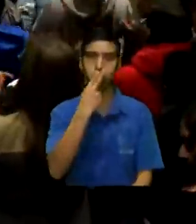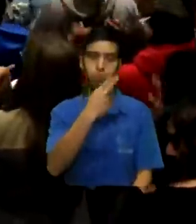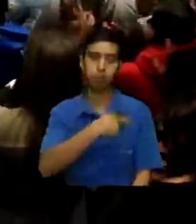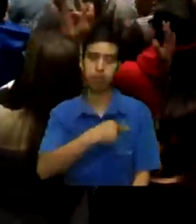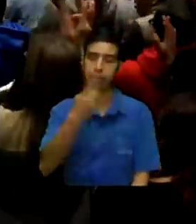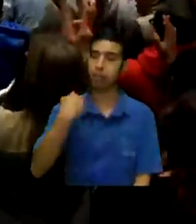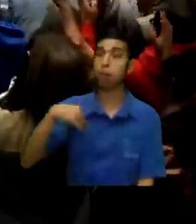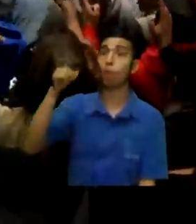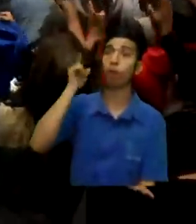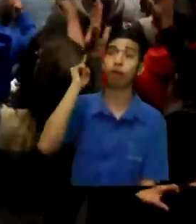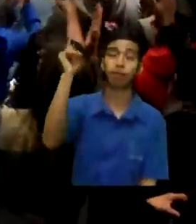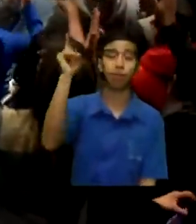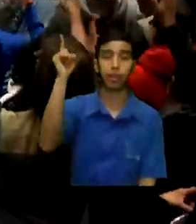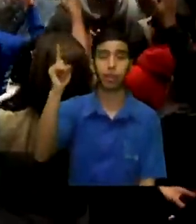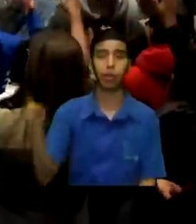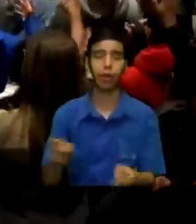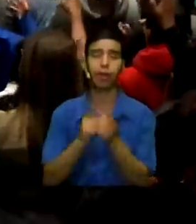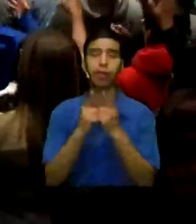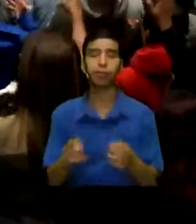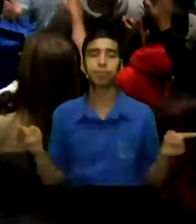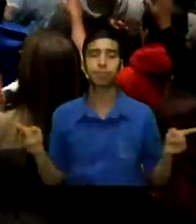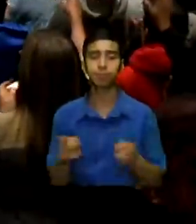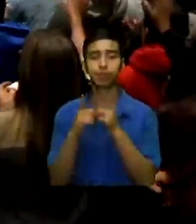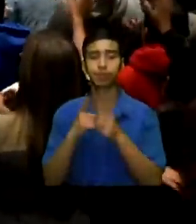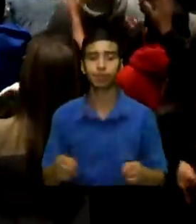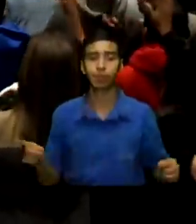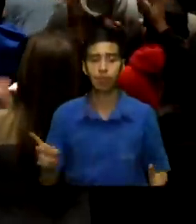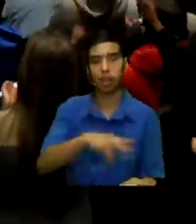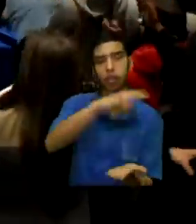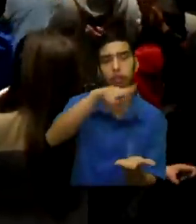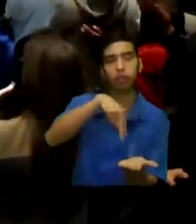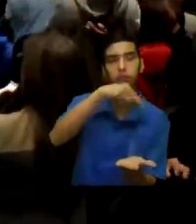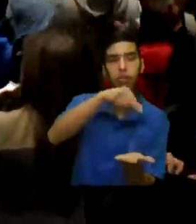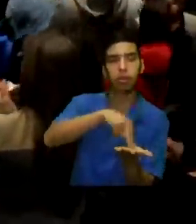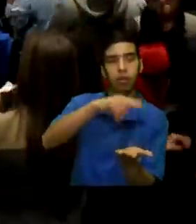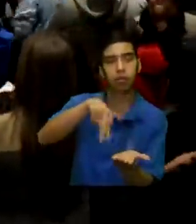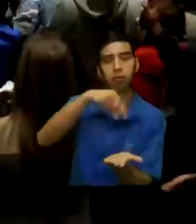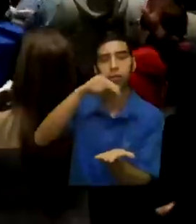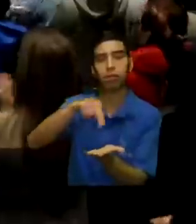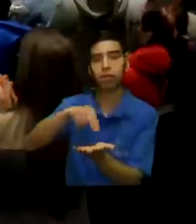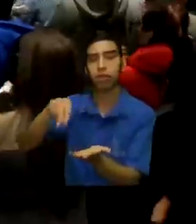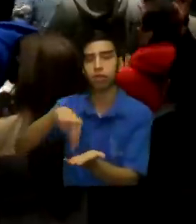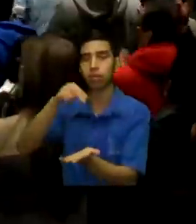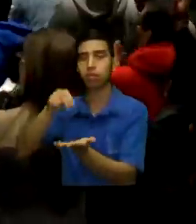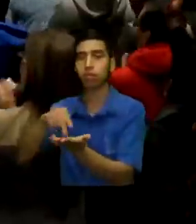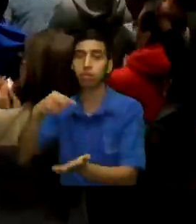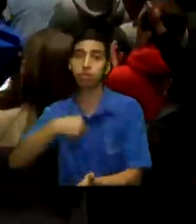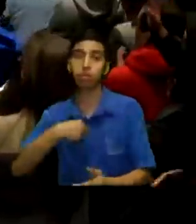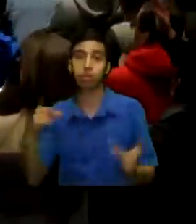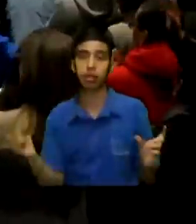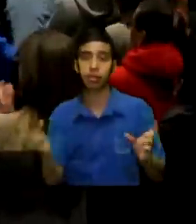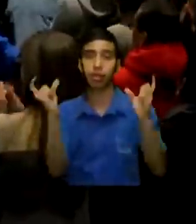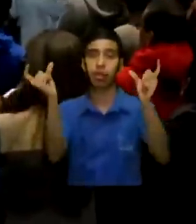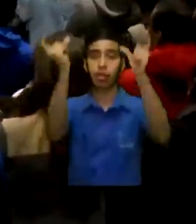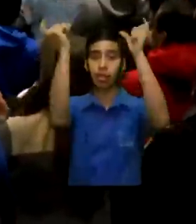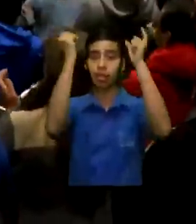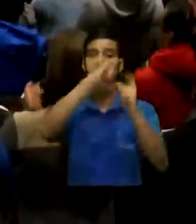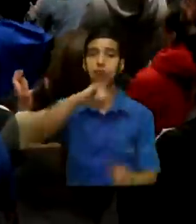remolineando, me haré más vil por causa de Jehová. Remolineando, remolineando,